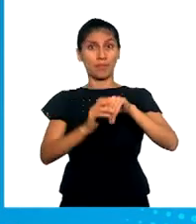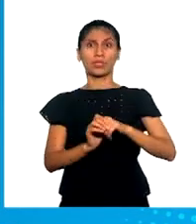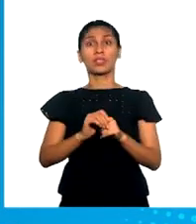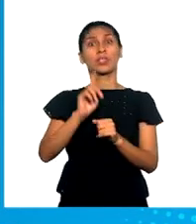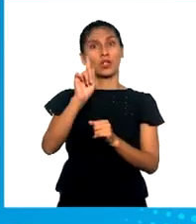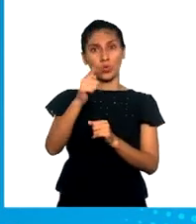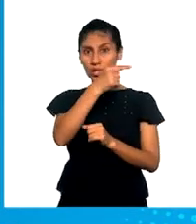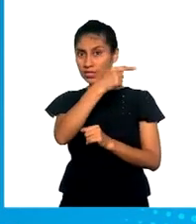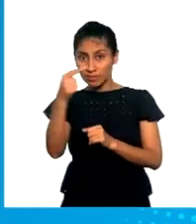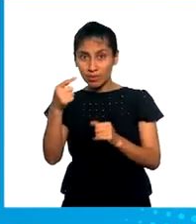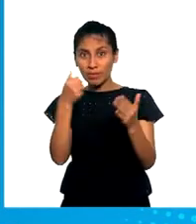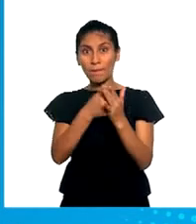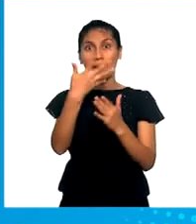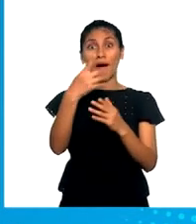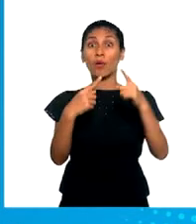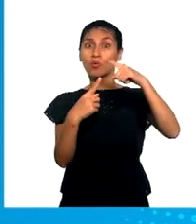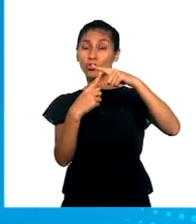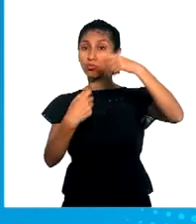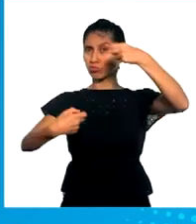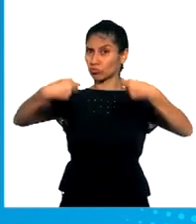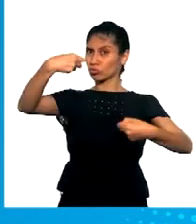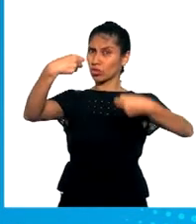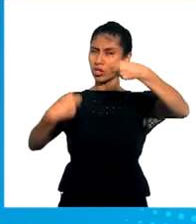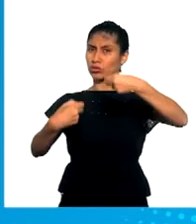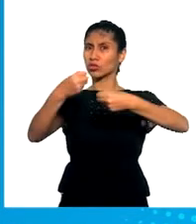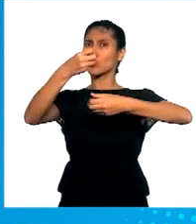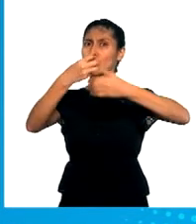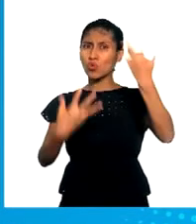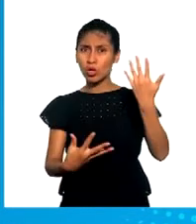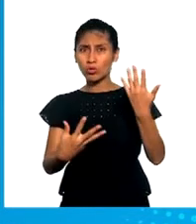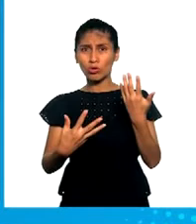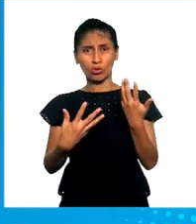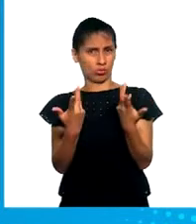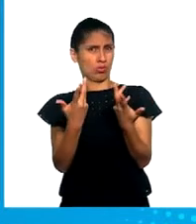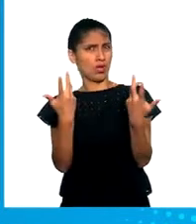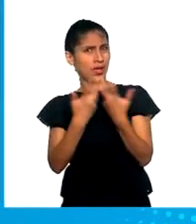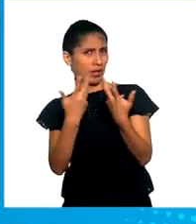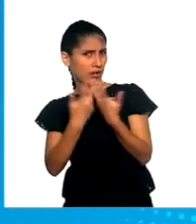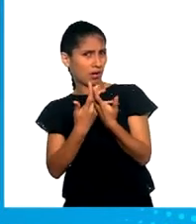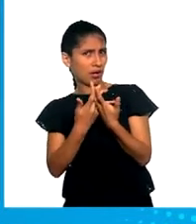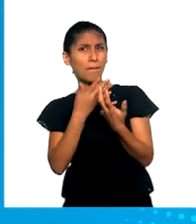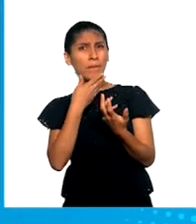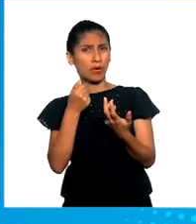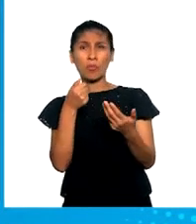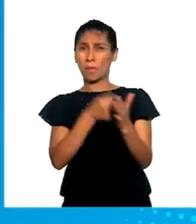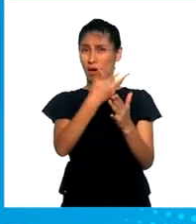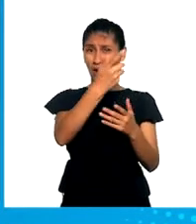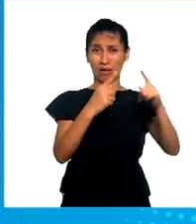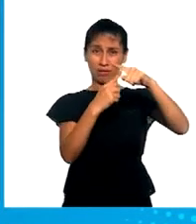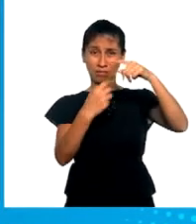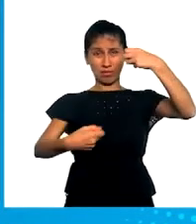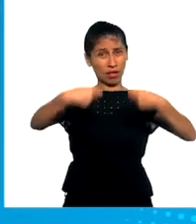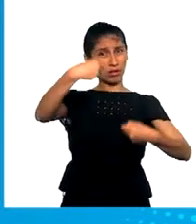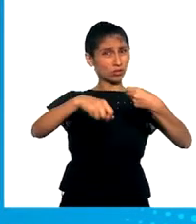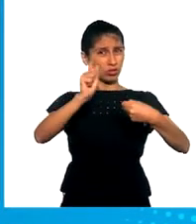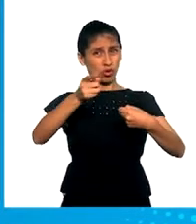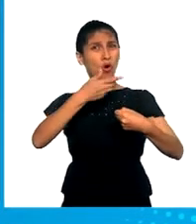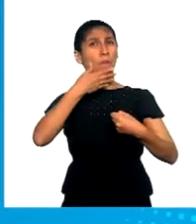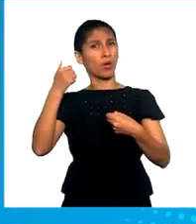semana meses o años puede representar una camisa un microondas un juego de sala